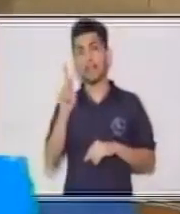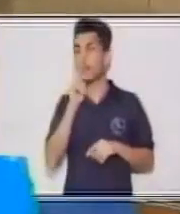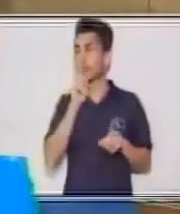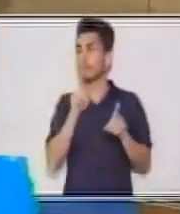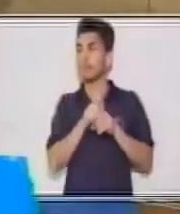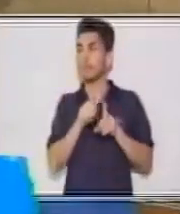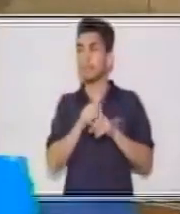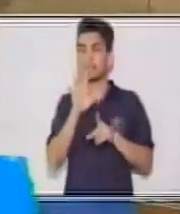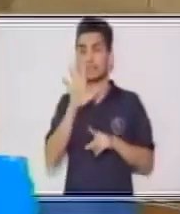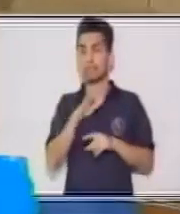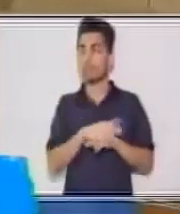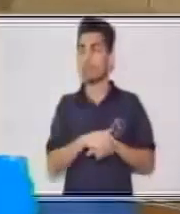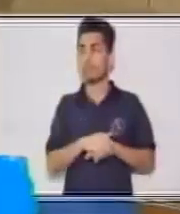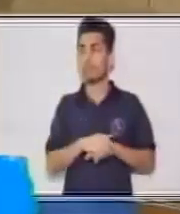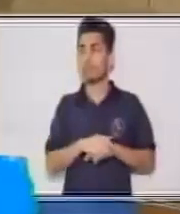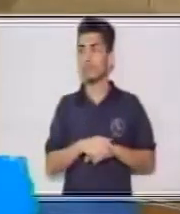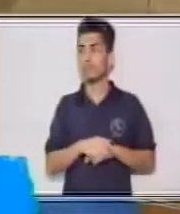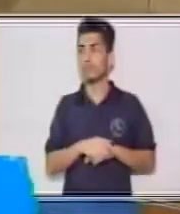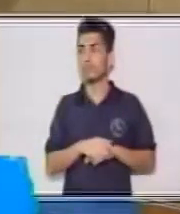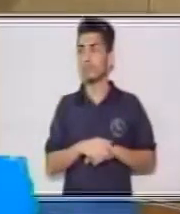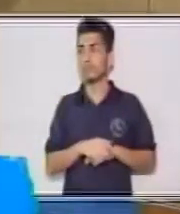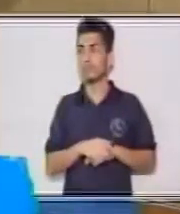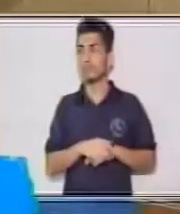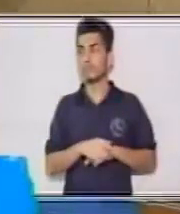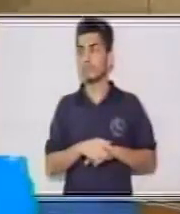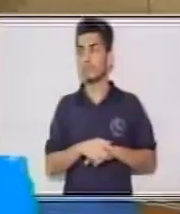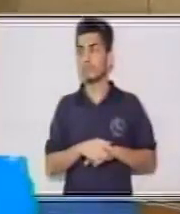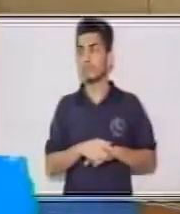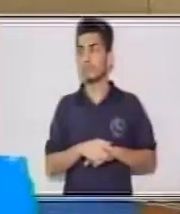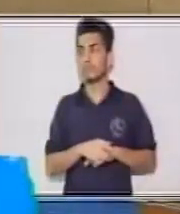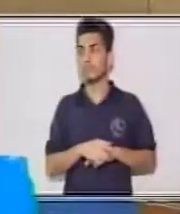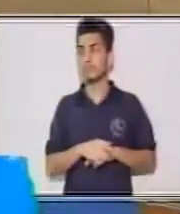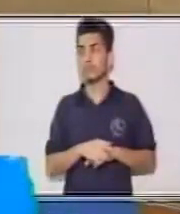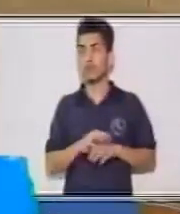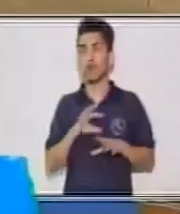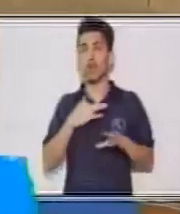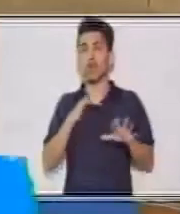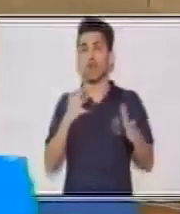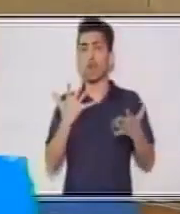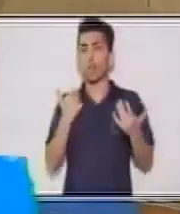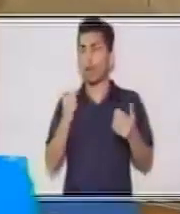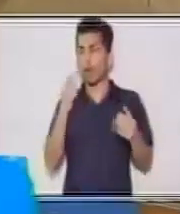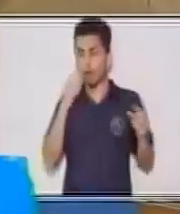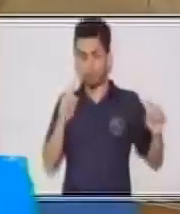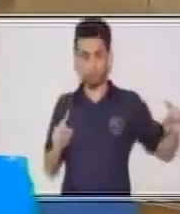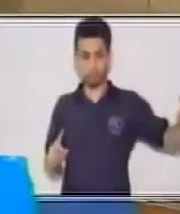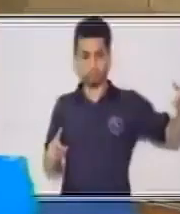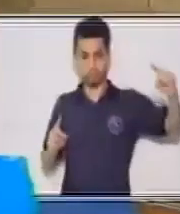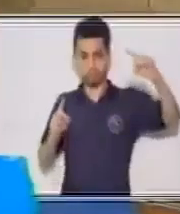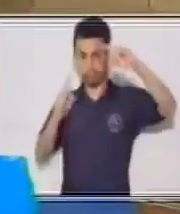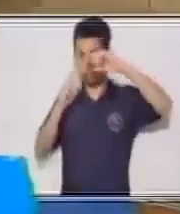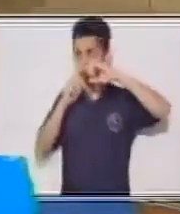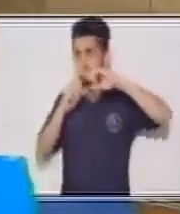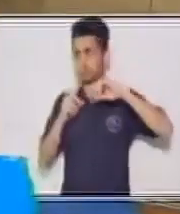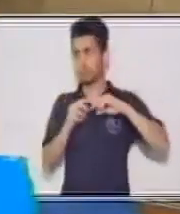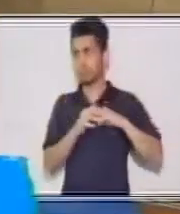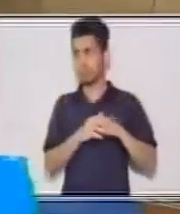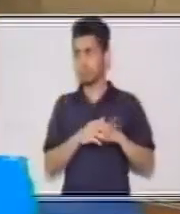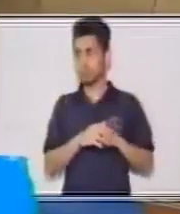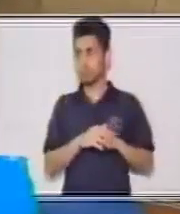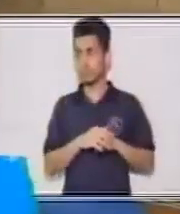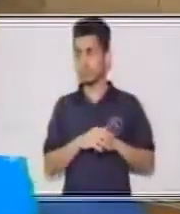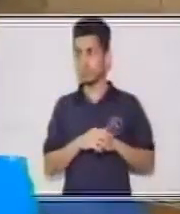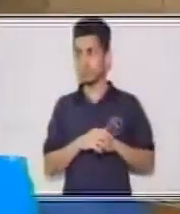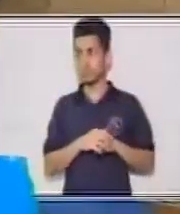también 5, entonces es acá. Entonces, ¿cómo voy a hacer yo para ubicar ese punto con exactitud? Entonces, miren, pues, voy a